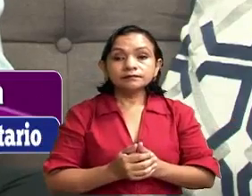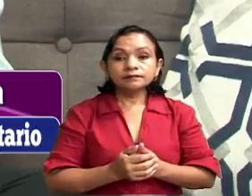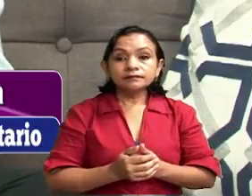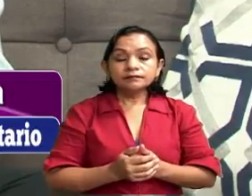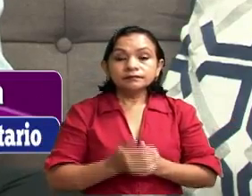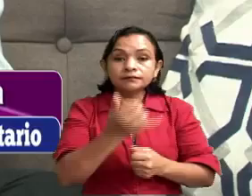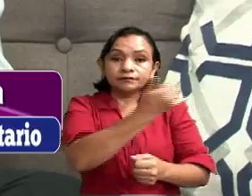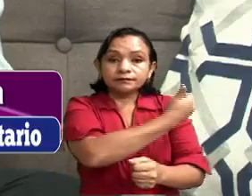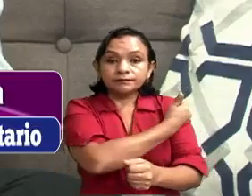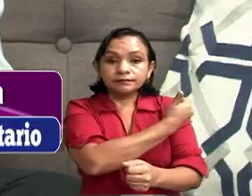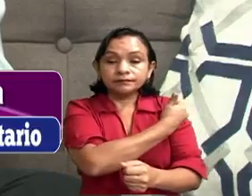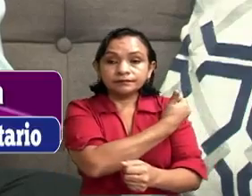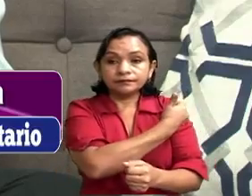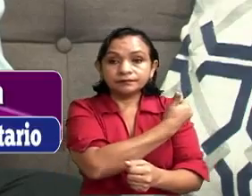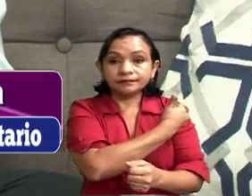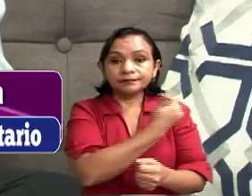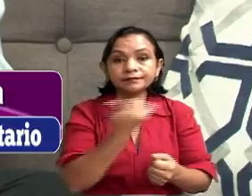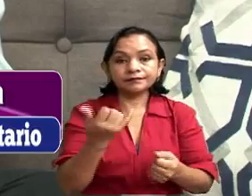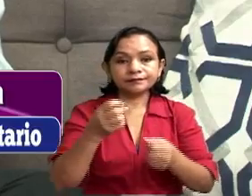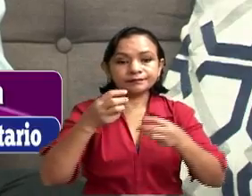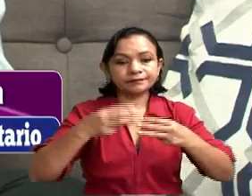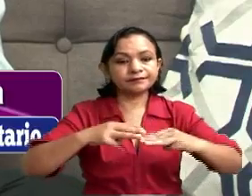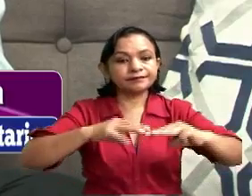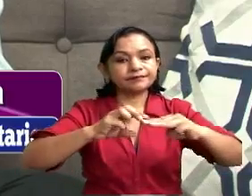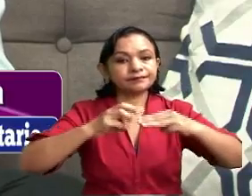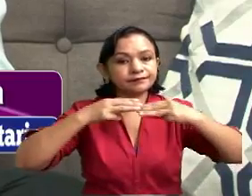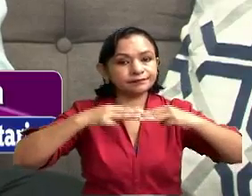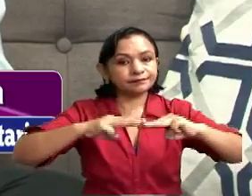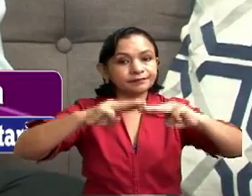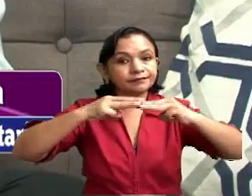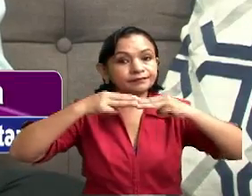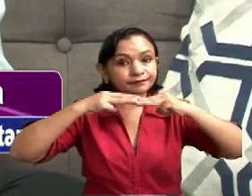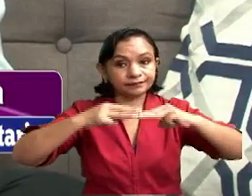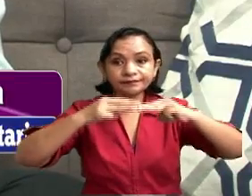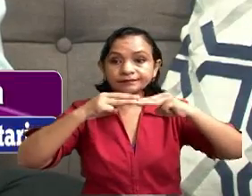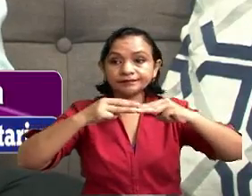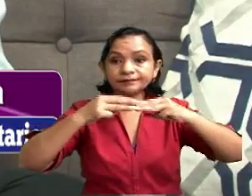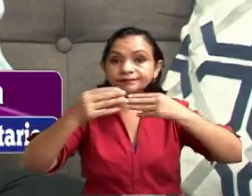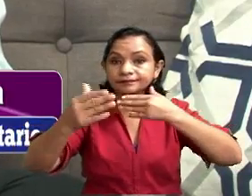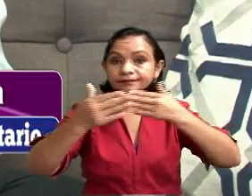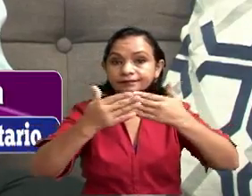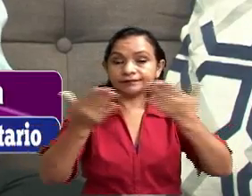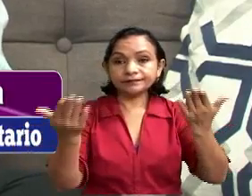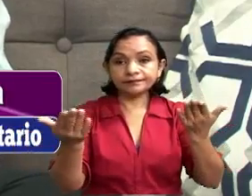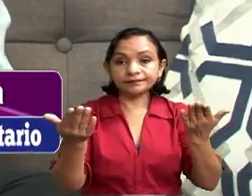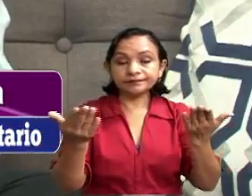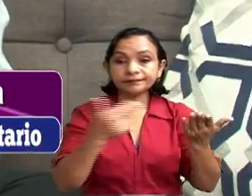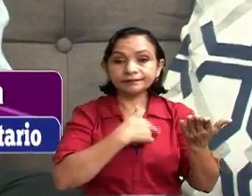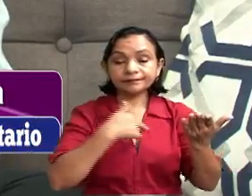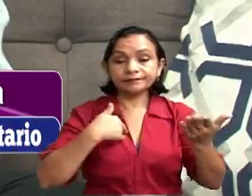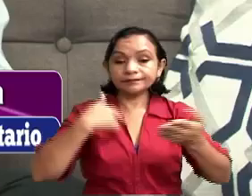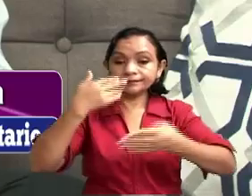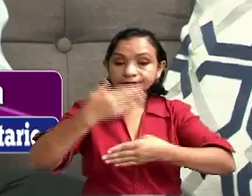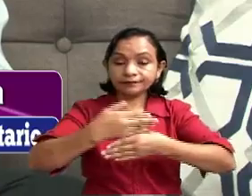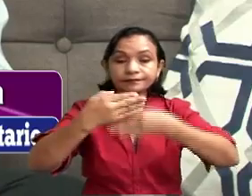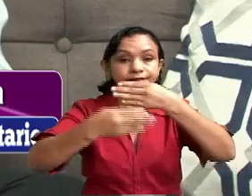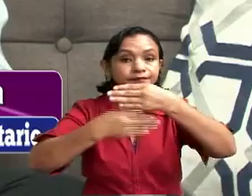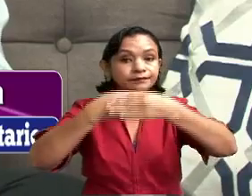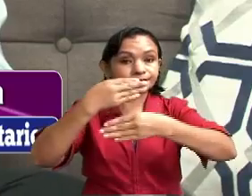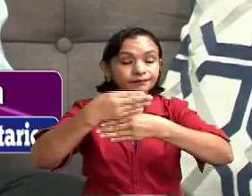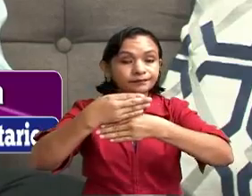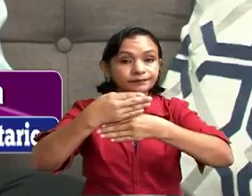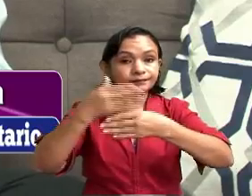Un hospital también en Matiare, aquí no va en Matiare, se están construyendo hospitales